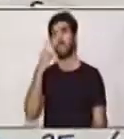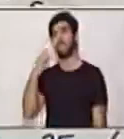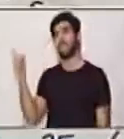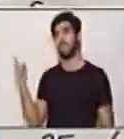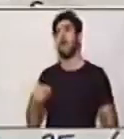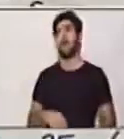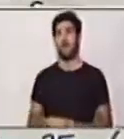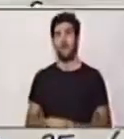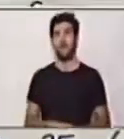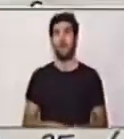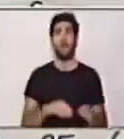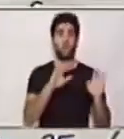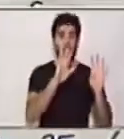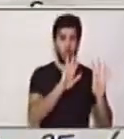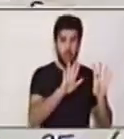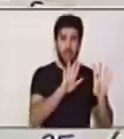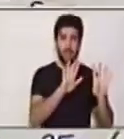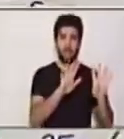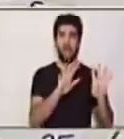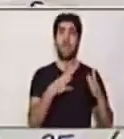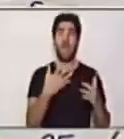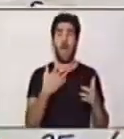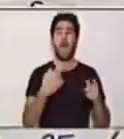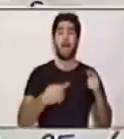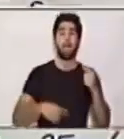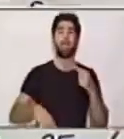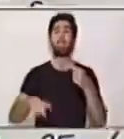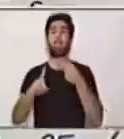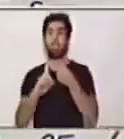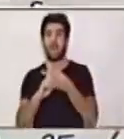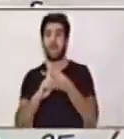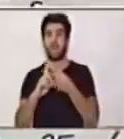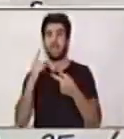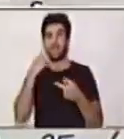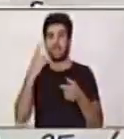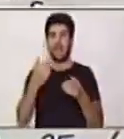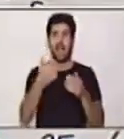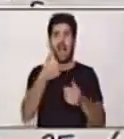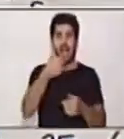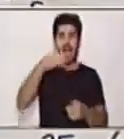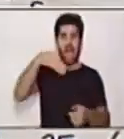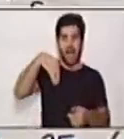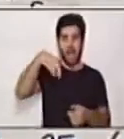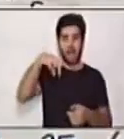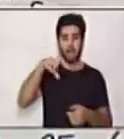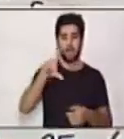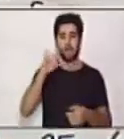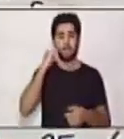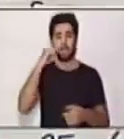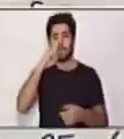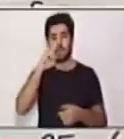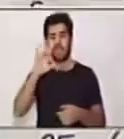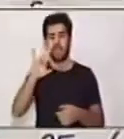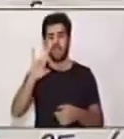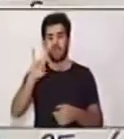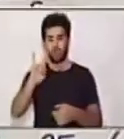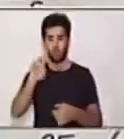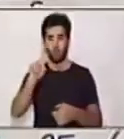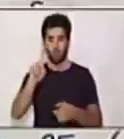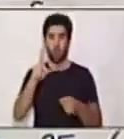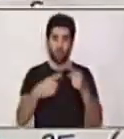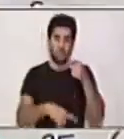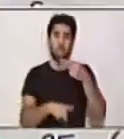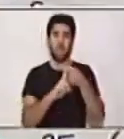Y le vamos a sumar la amplitud que calculamos. La amplitud que calculamos es 7.